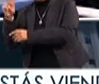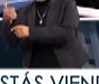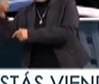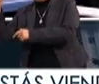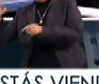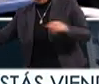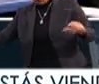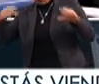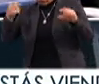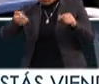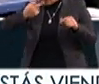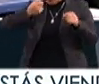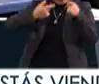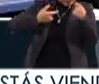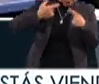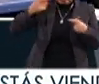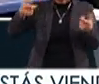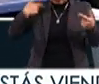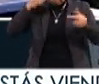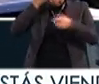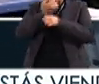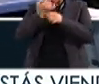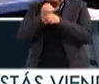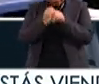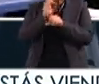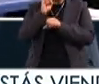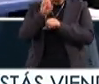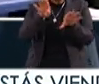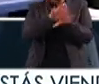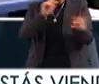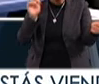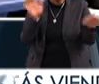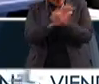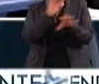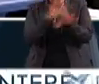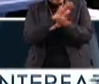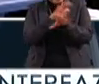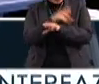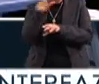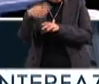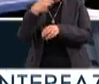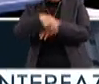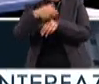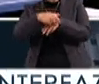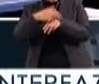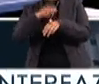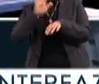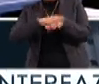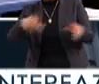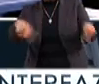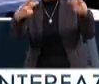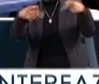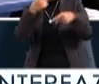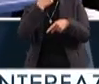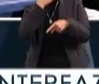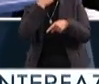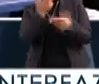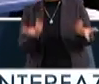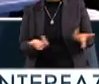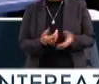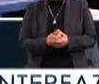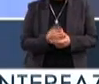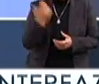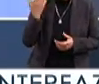Pola y lograste ver dentro de tu reportaje cómo han cambiado digamos las cifras de ventas de medicamentos porque